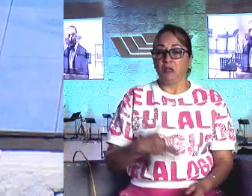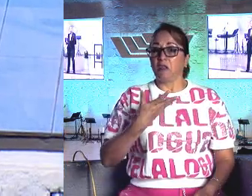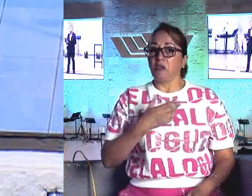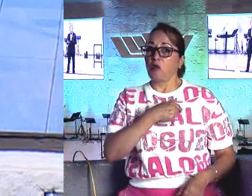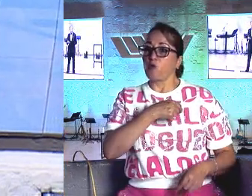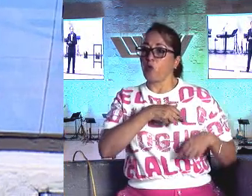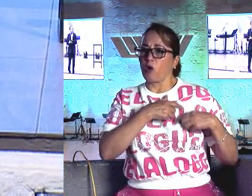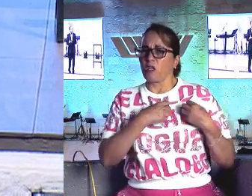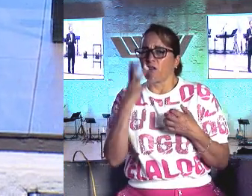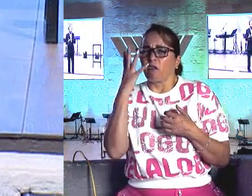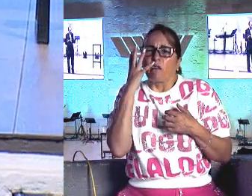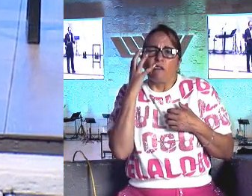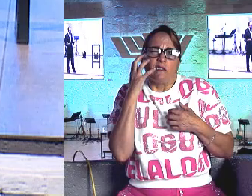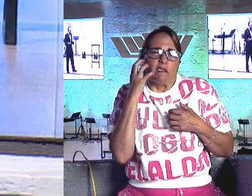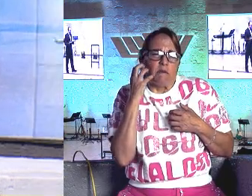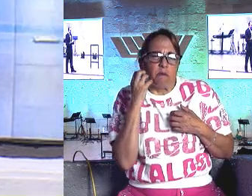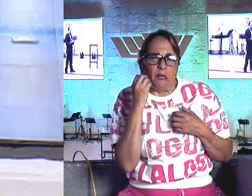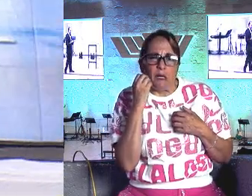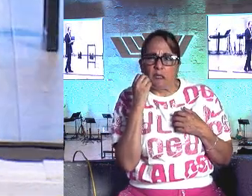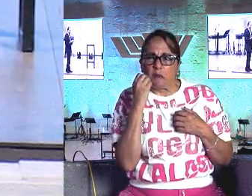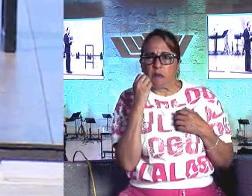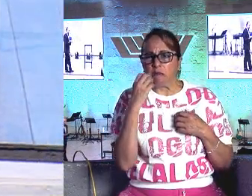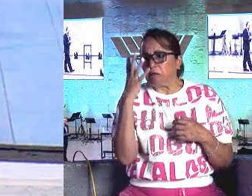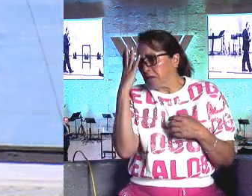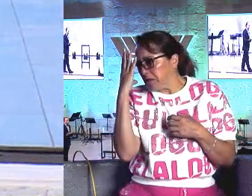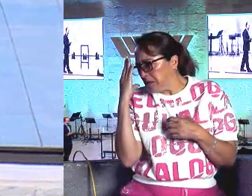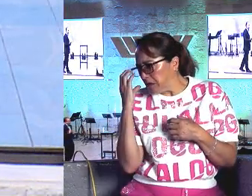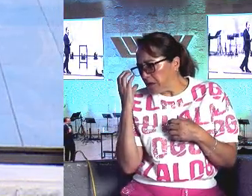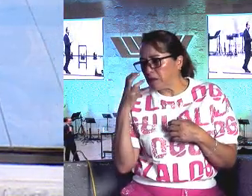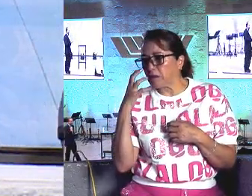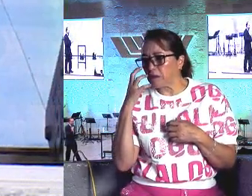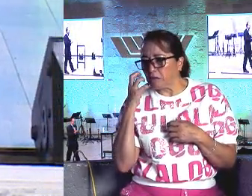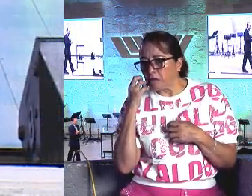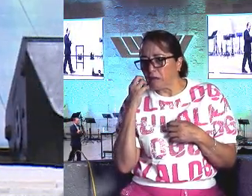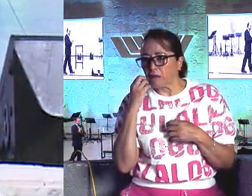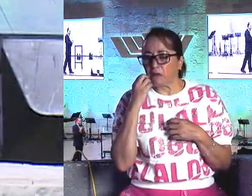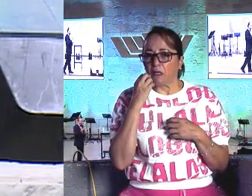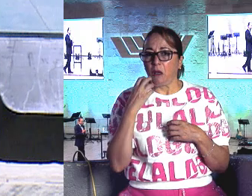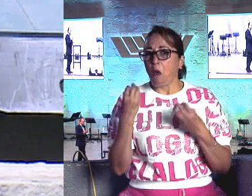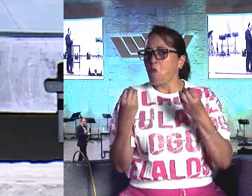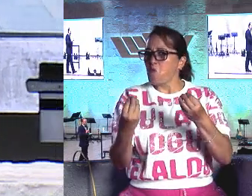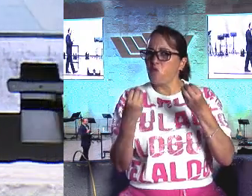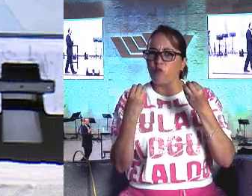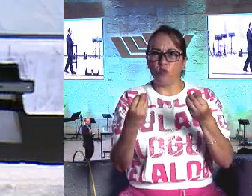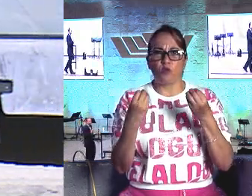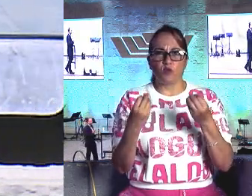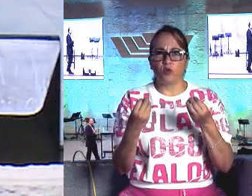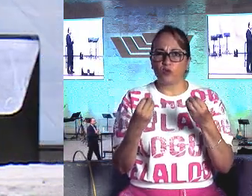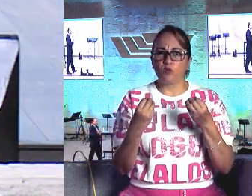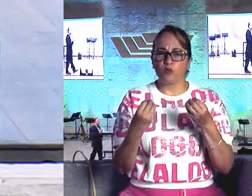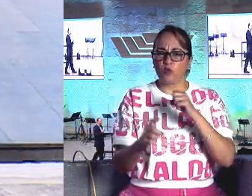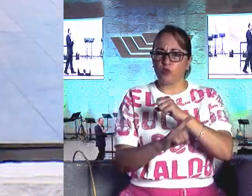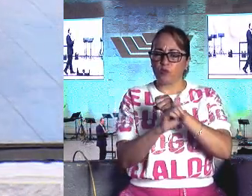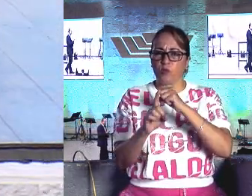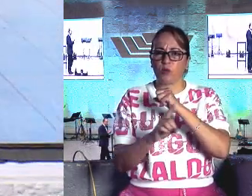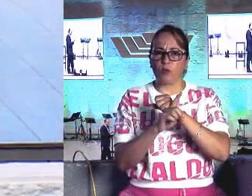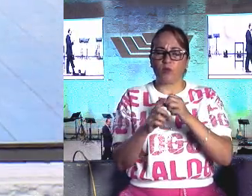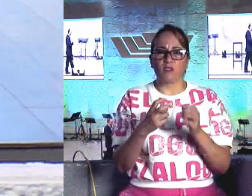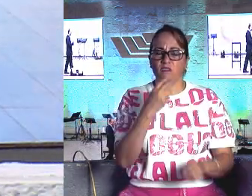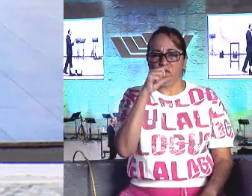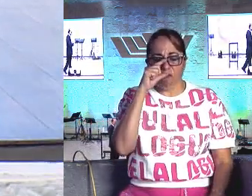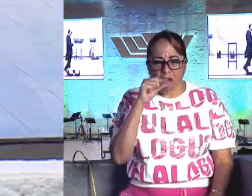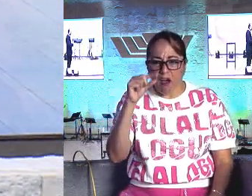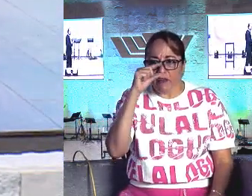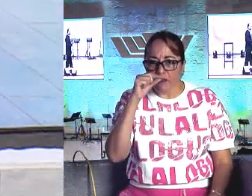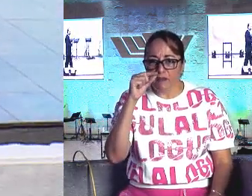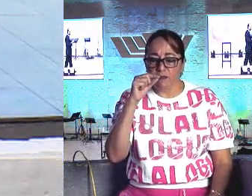crecido bajo el gobierno de Saúl y Saúl había cometido muchos, pero muchos errores y